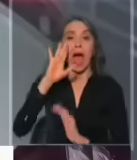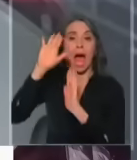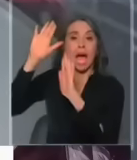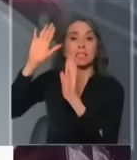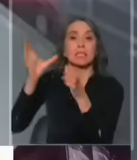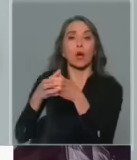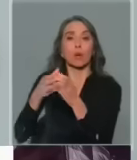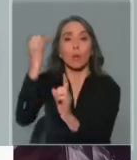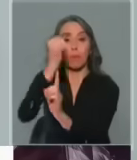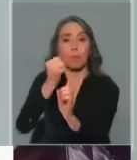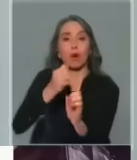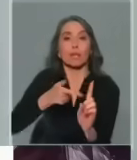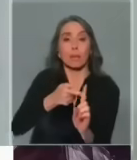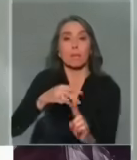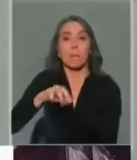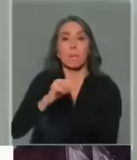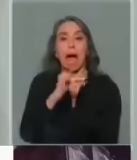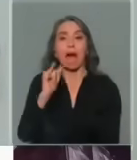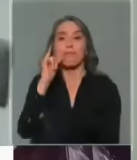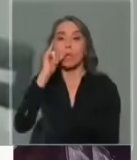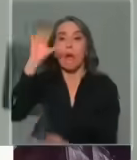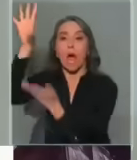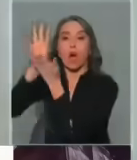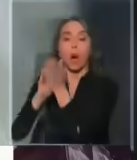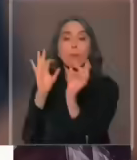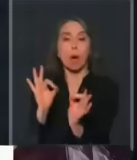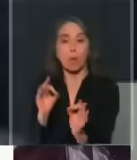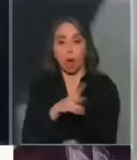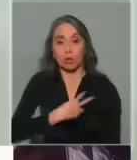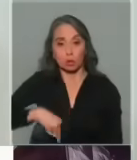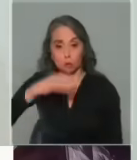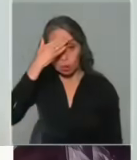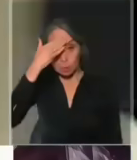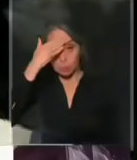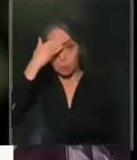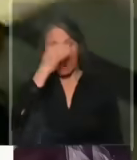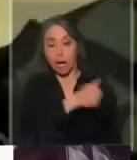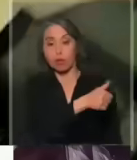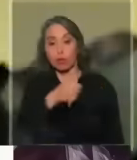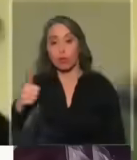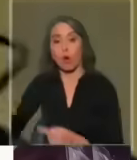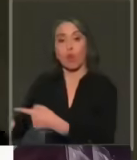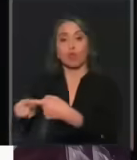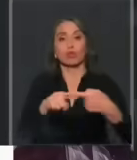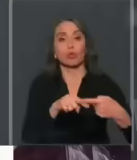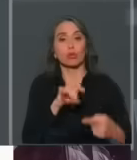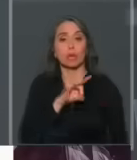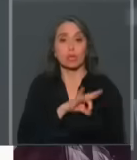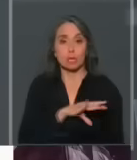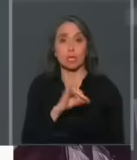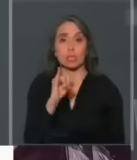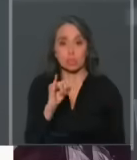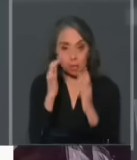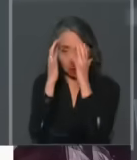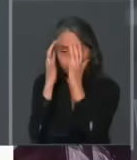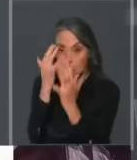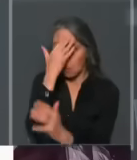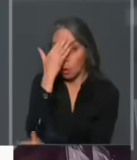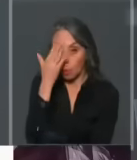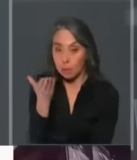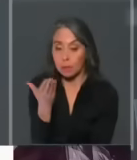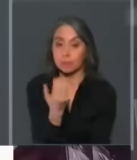grupos criminales como la mafia italiana. Estamos preocupados, yo creo que la sociedad chilena está preocupada también en eso, porque tanto